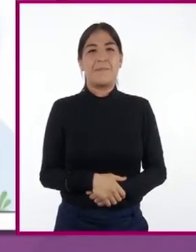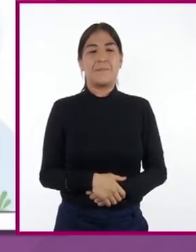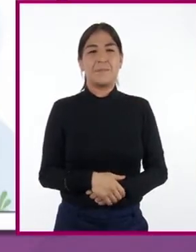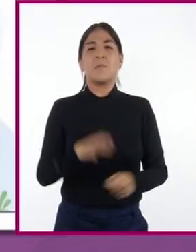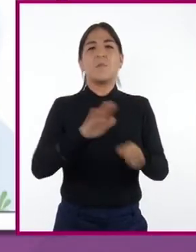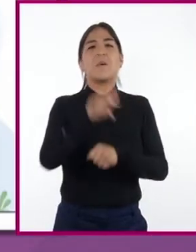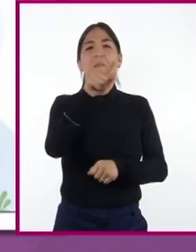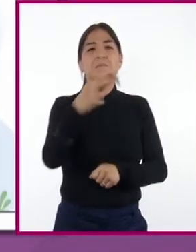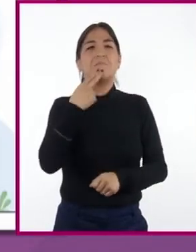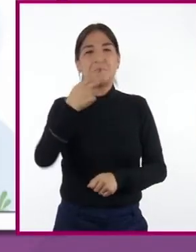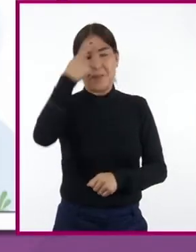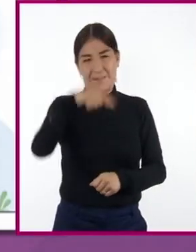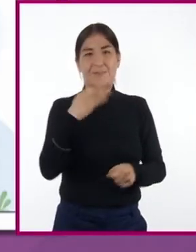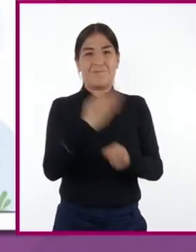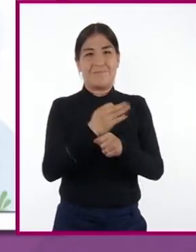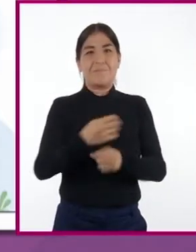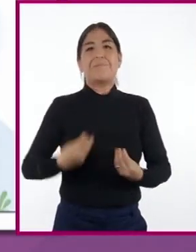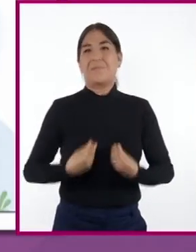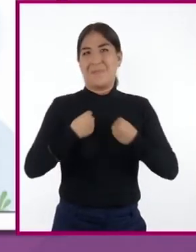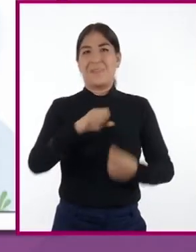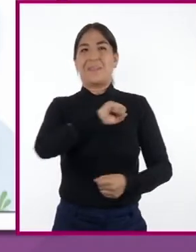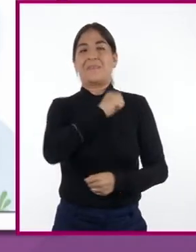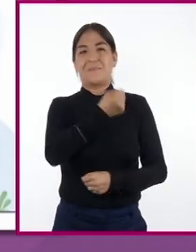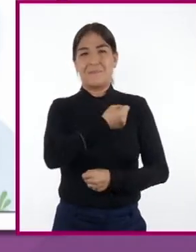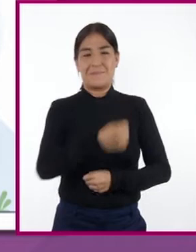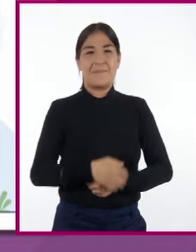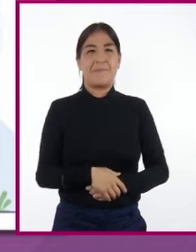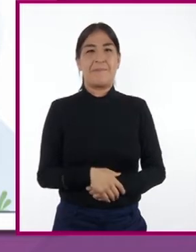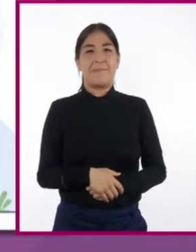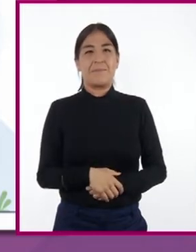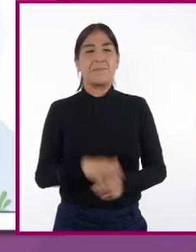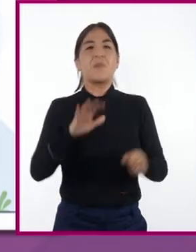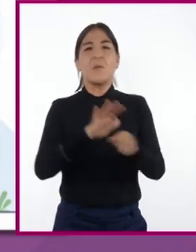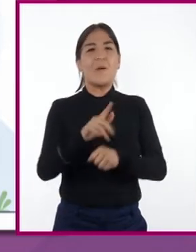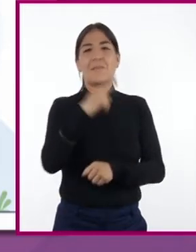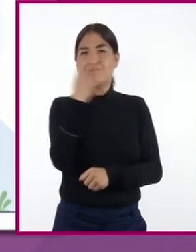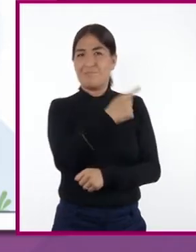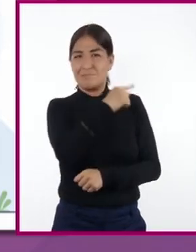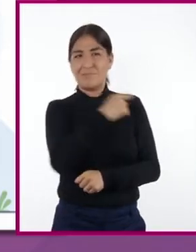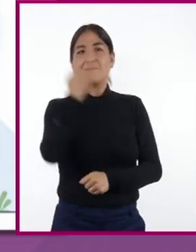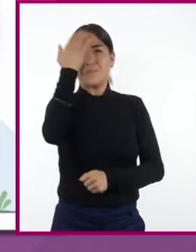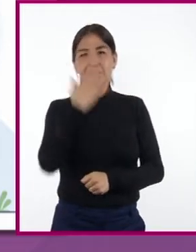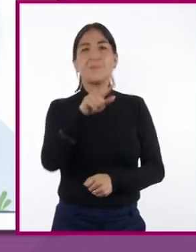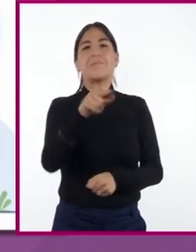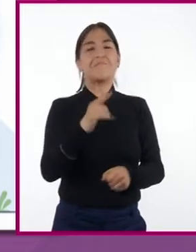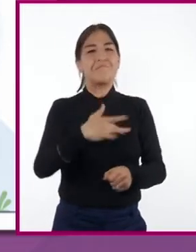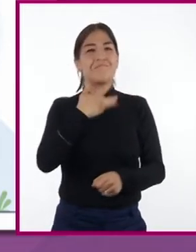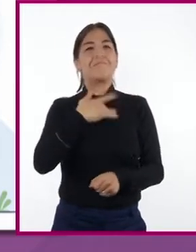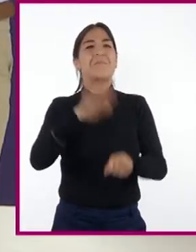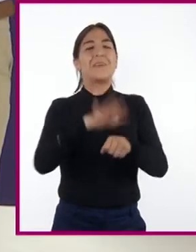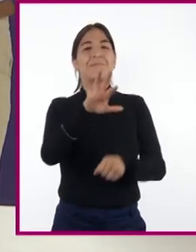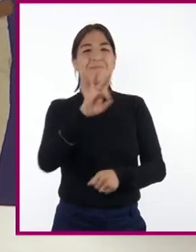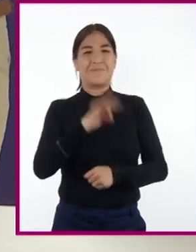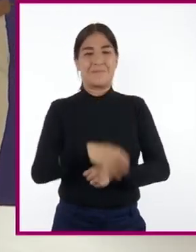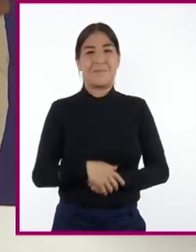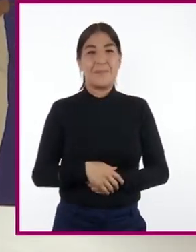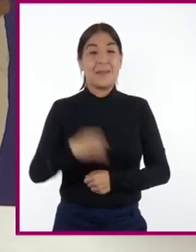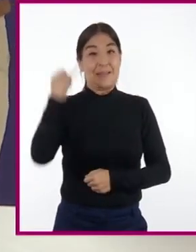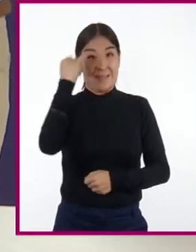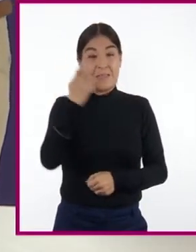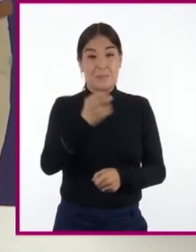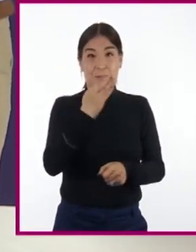¿Cuál usarías para mostrar una vida sana? ¿Con cuál de estas ilustraciones te identificas más? Lo ideal